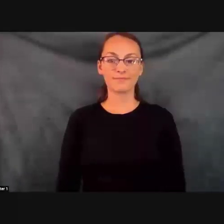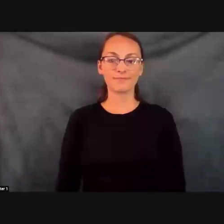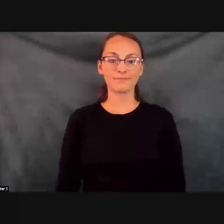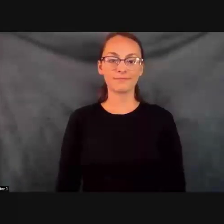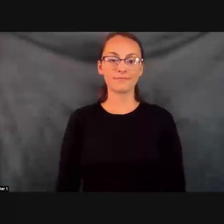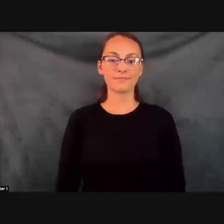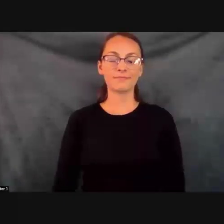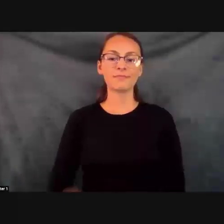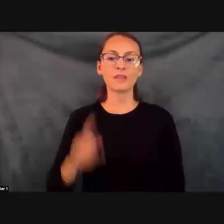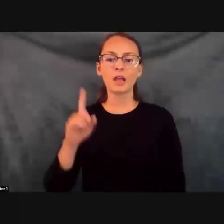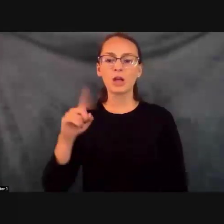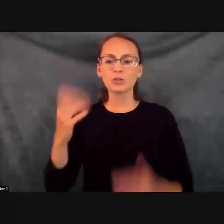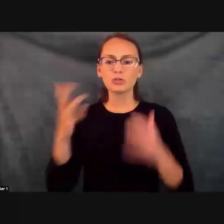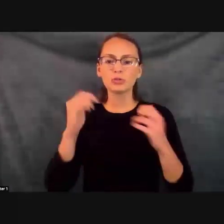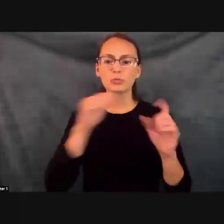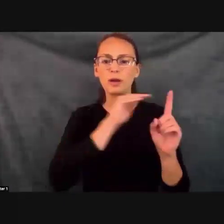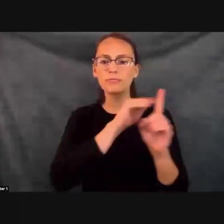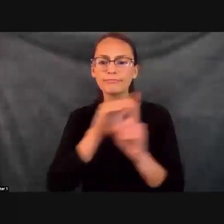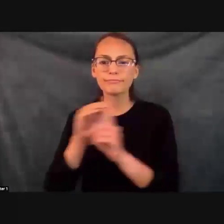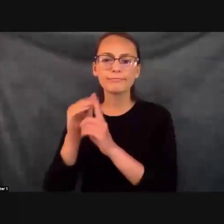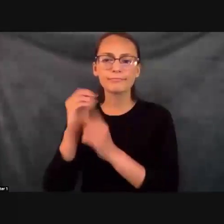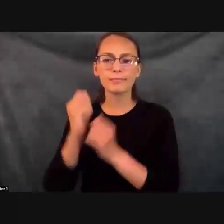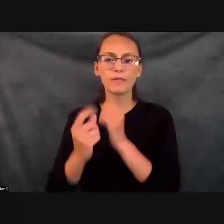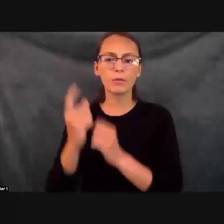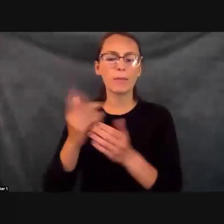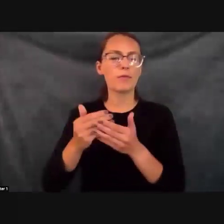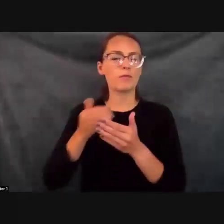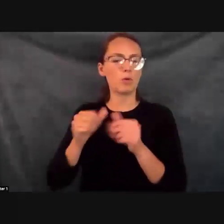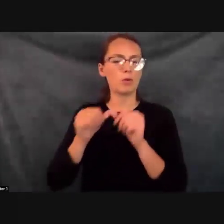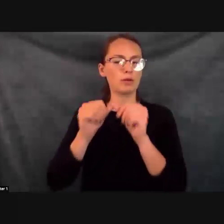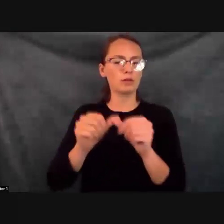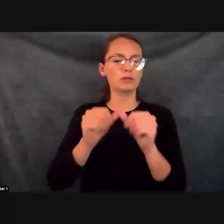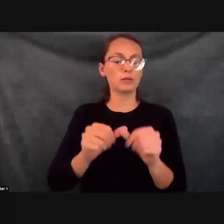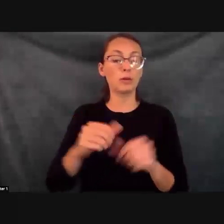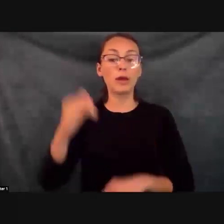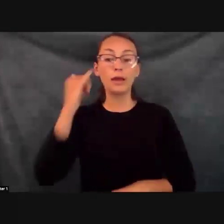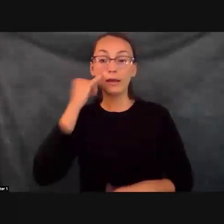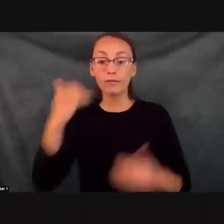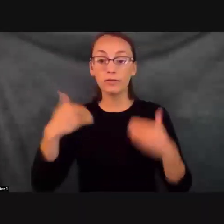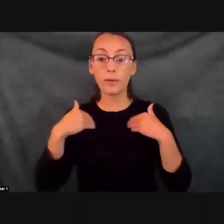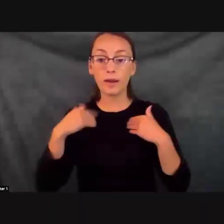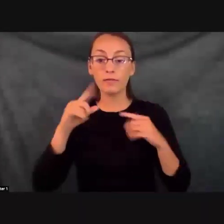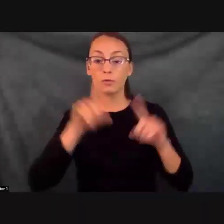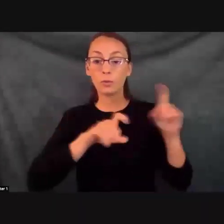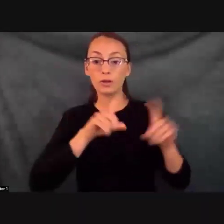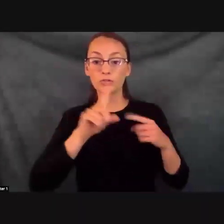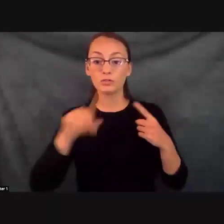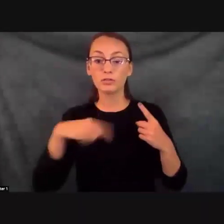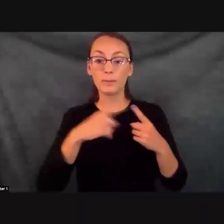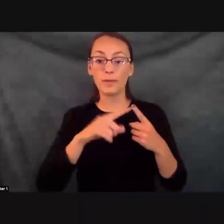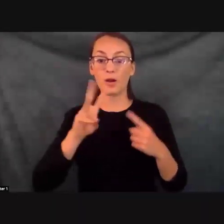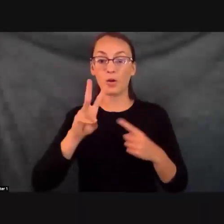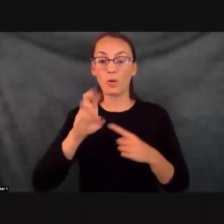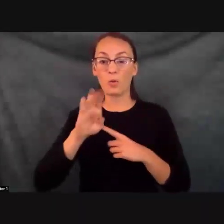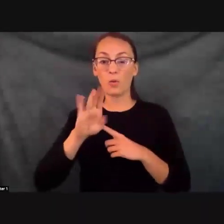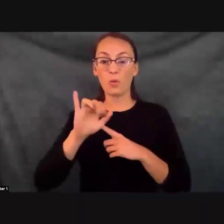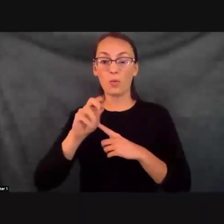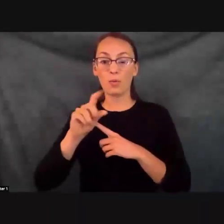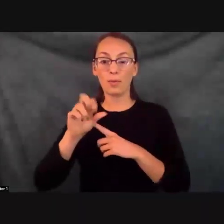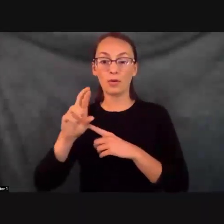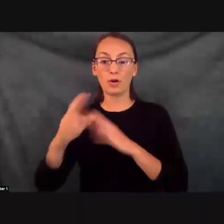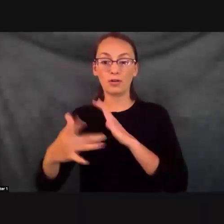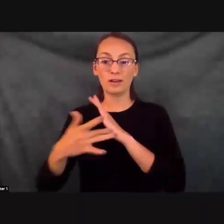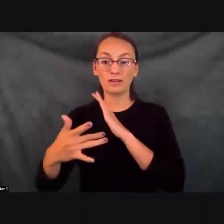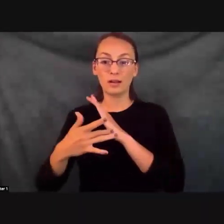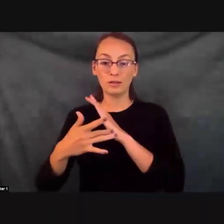Just want to remind everyone before we continue. Quiero acordarles antes de continuar, si tienen preguntas con respecto a la tecnología